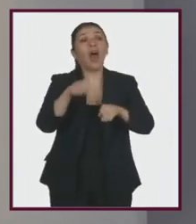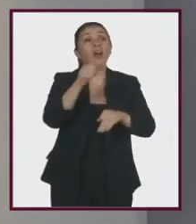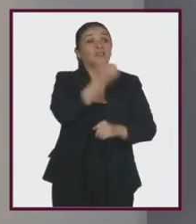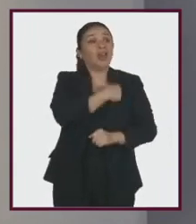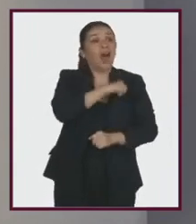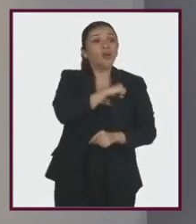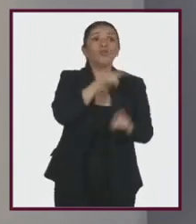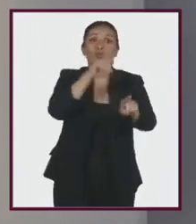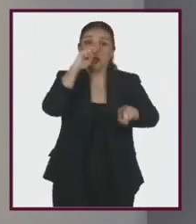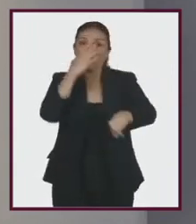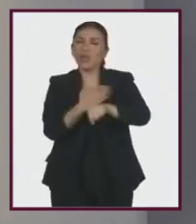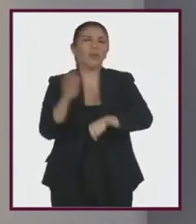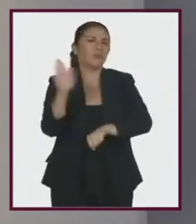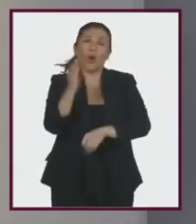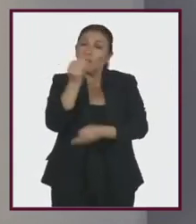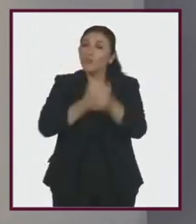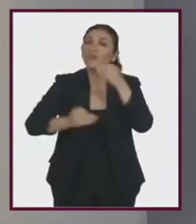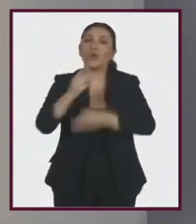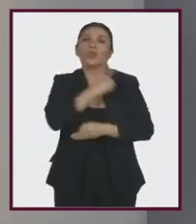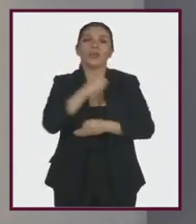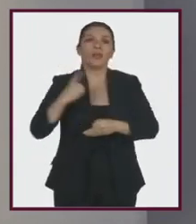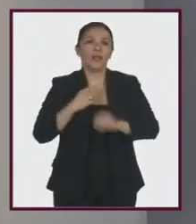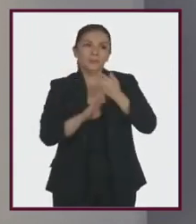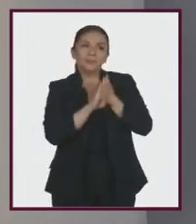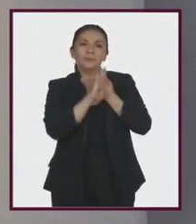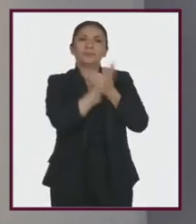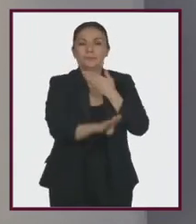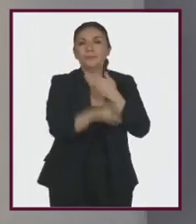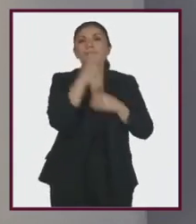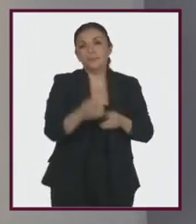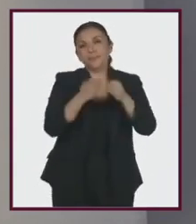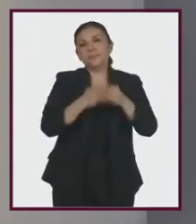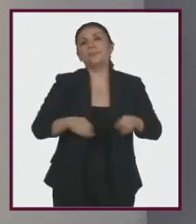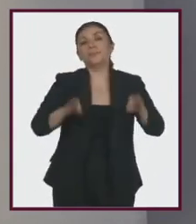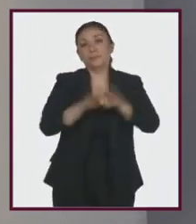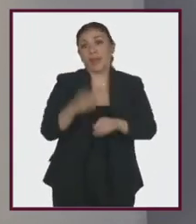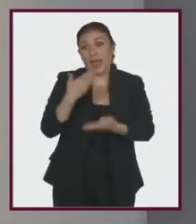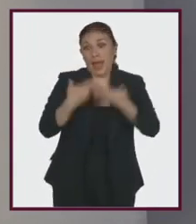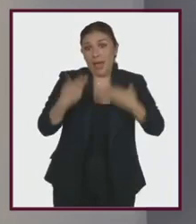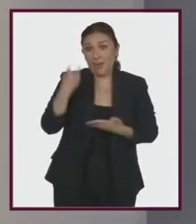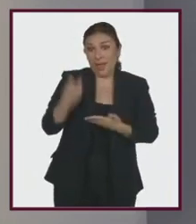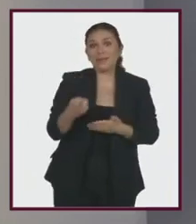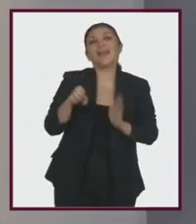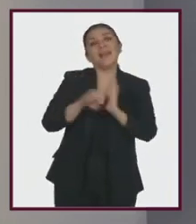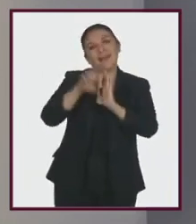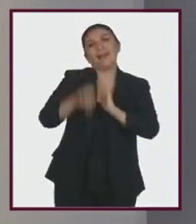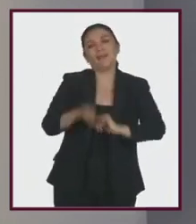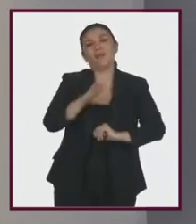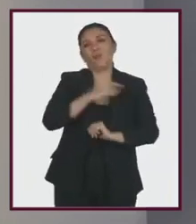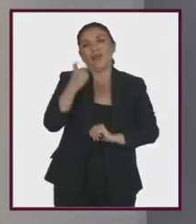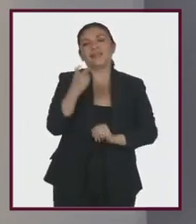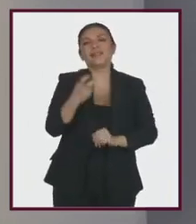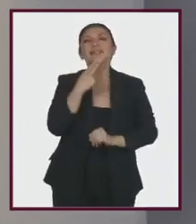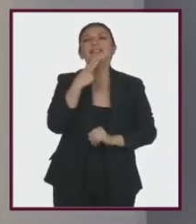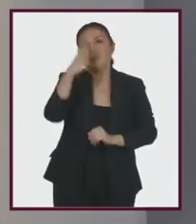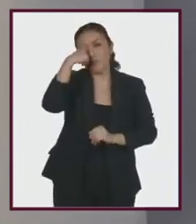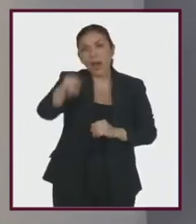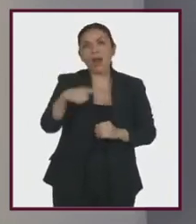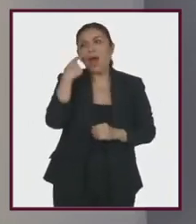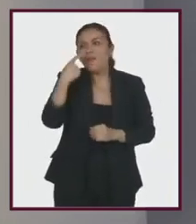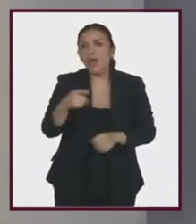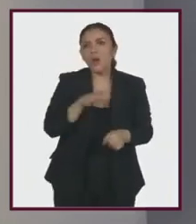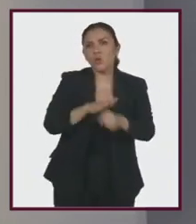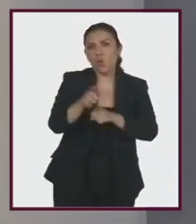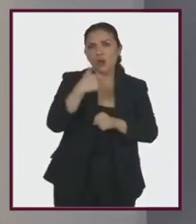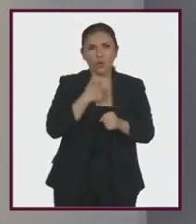salud, sino que todos formamos parte de la prevención, y creo que esta campaña puede ser un ejemplo de eso, ¿no? Podemos, de todos aquellos que estamos